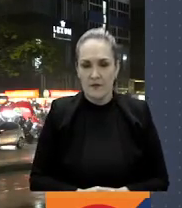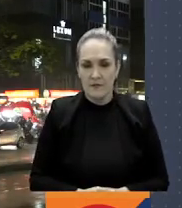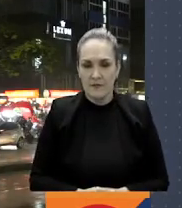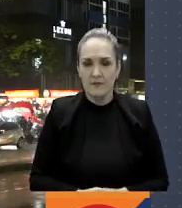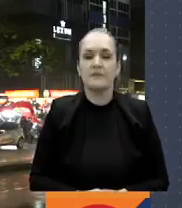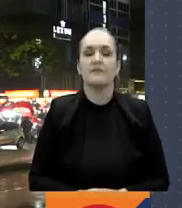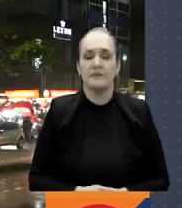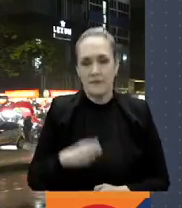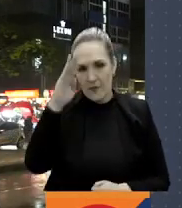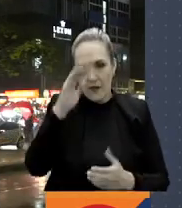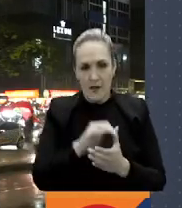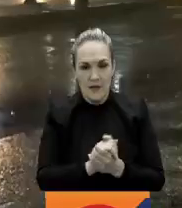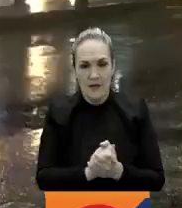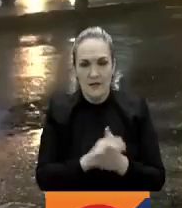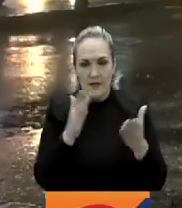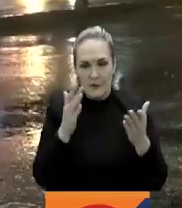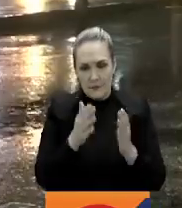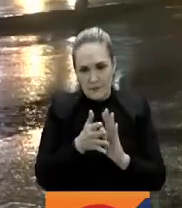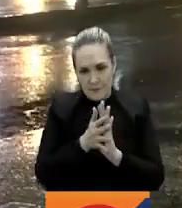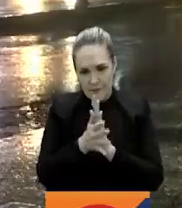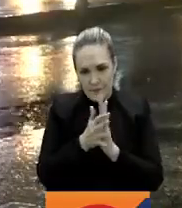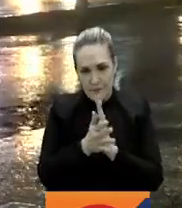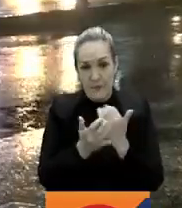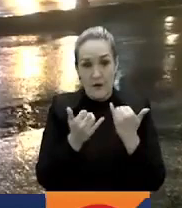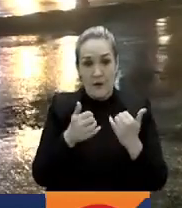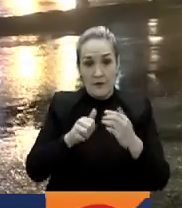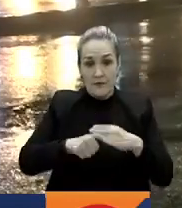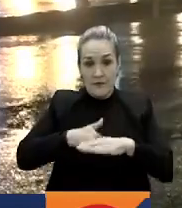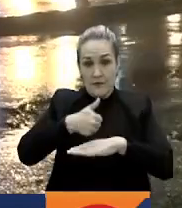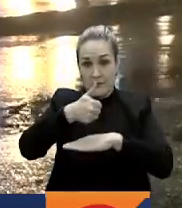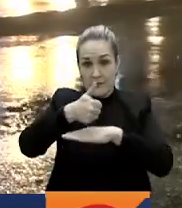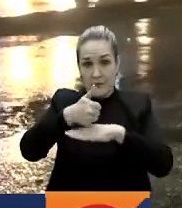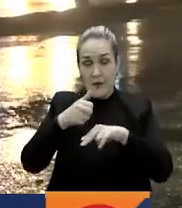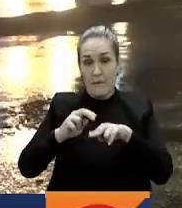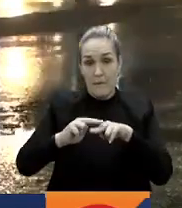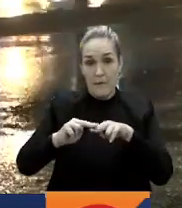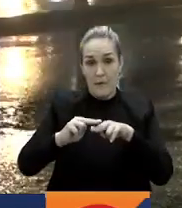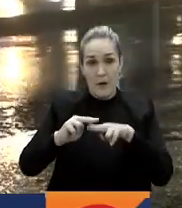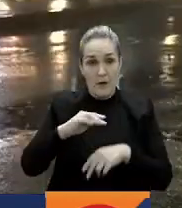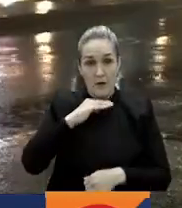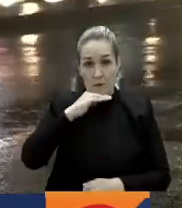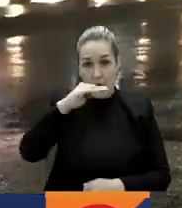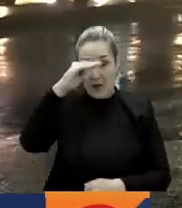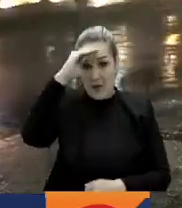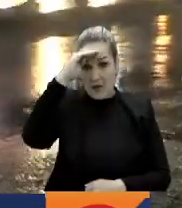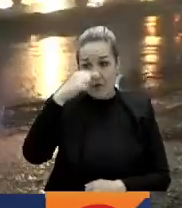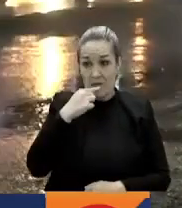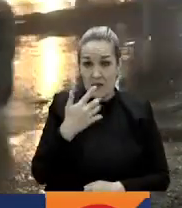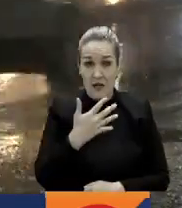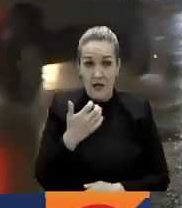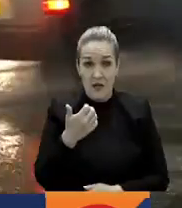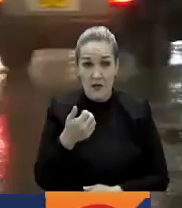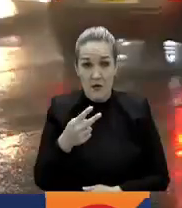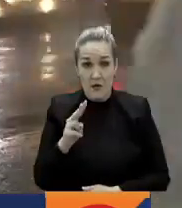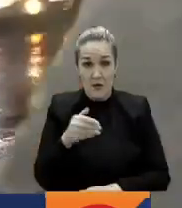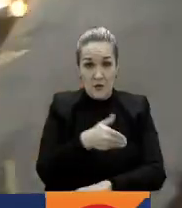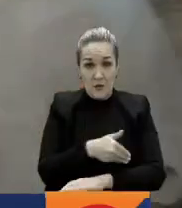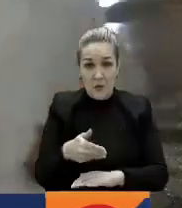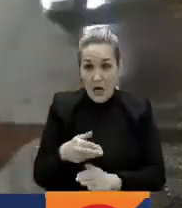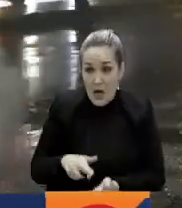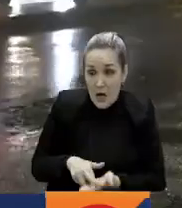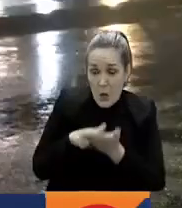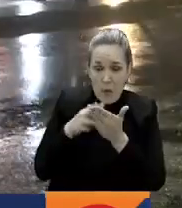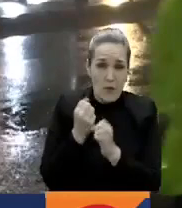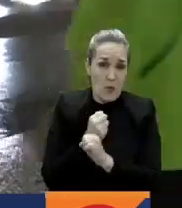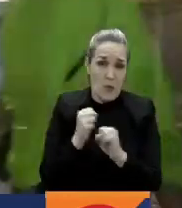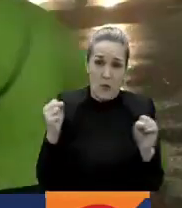Damaris, cordial saludo. Pues justamente el gerente del Metro de Medellín asegura que este dinero no es recuperable y que buscan alternativas para poder subsanar